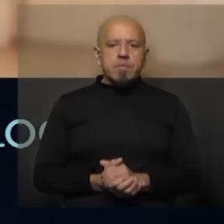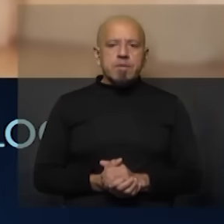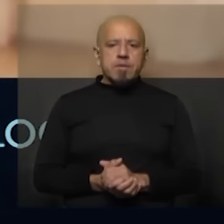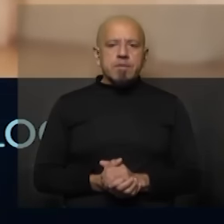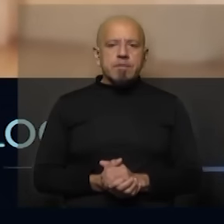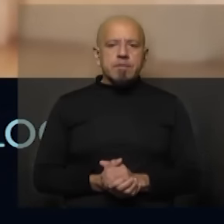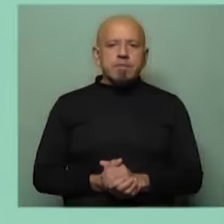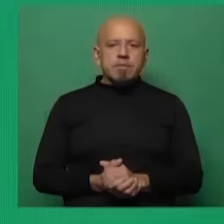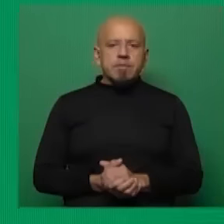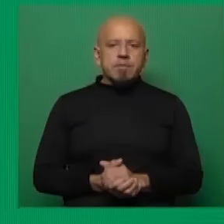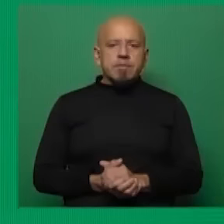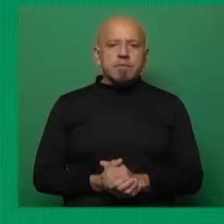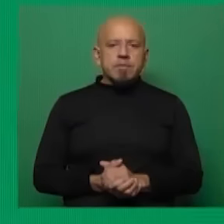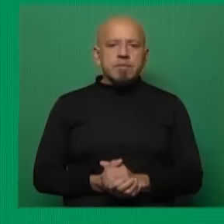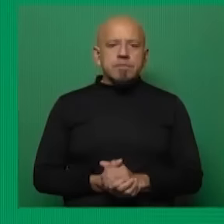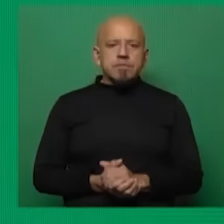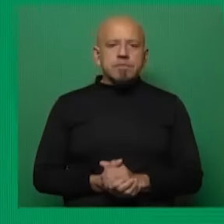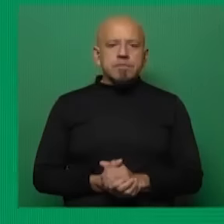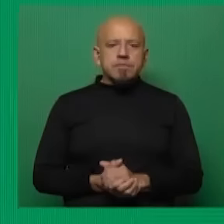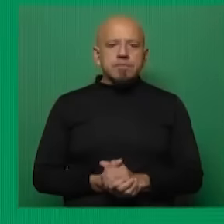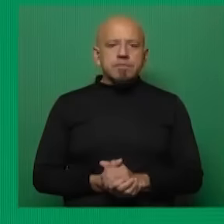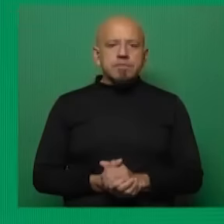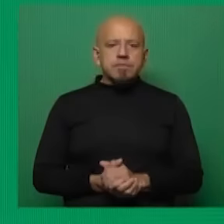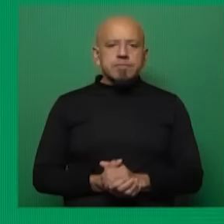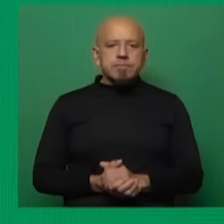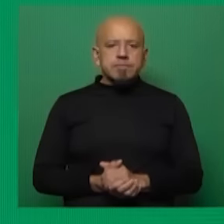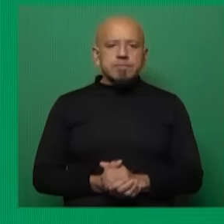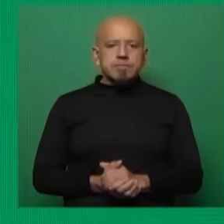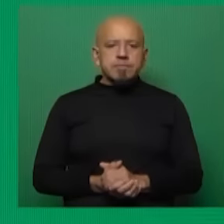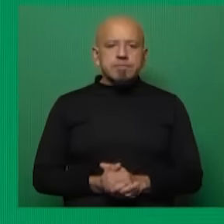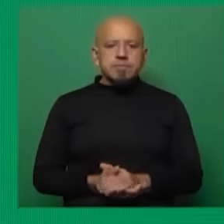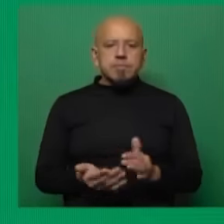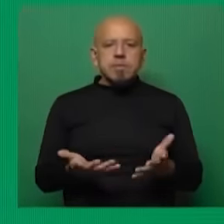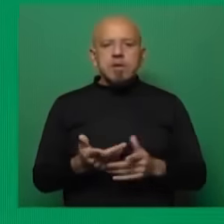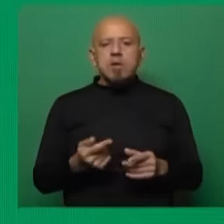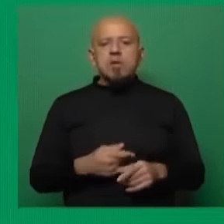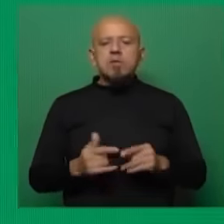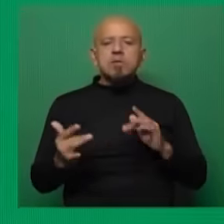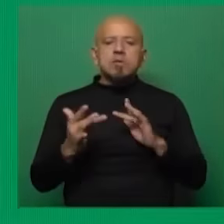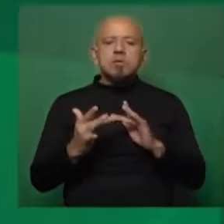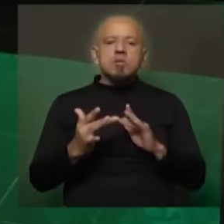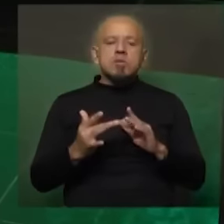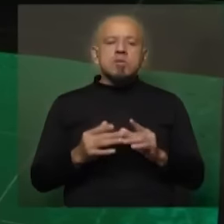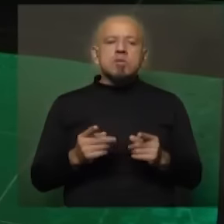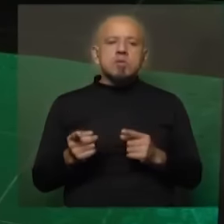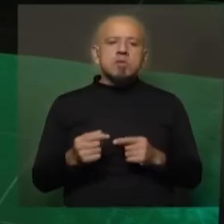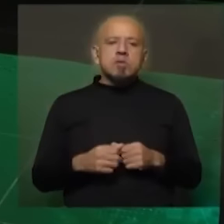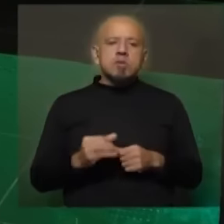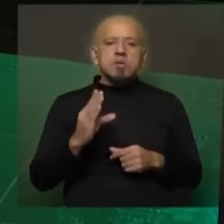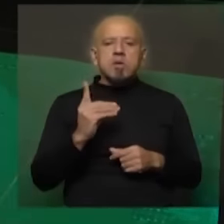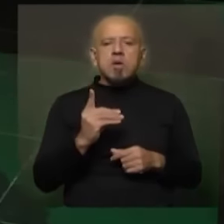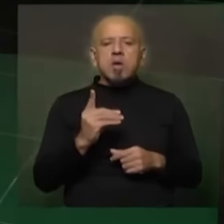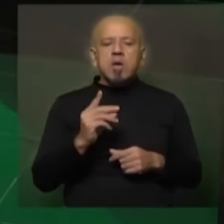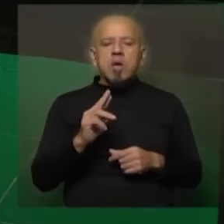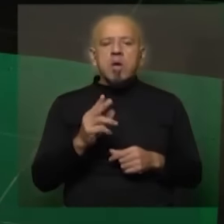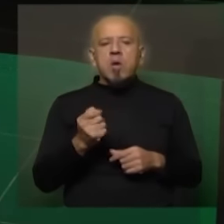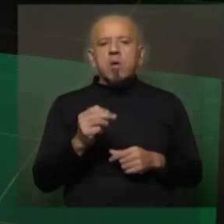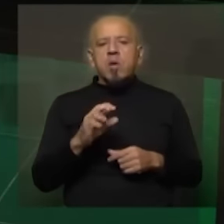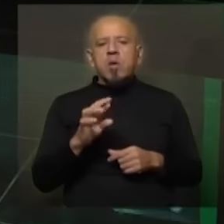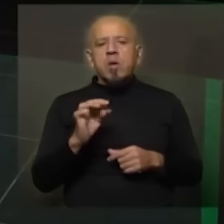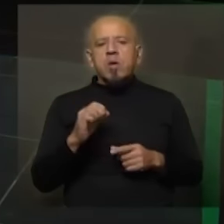negocio. Y nos vamos al contacto con otro de nuestros móviles. Allí está Martín Duarte y nos cuenta